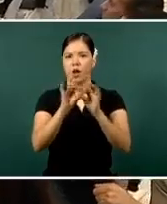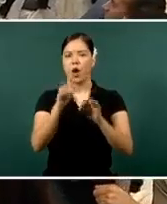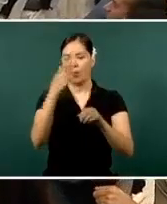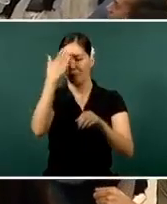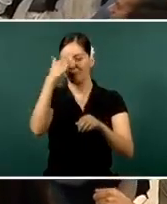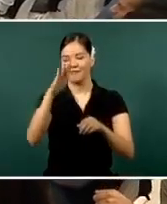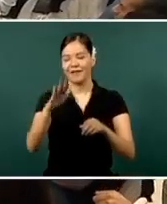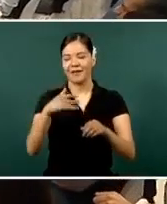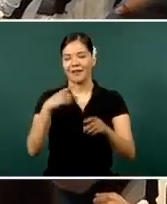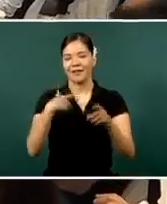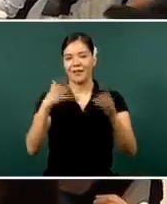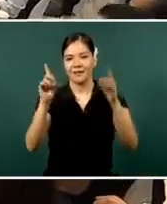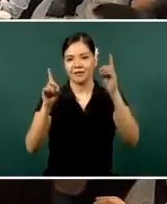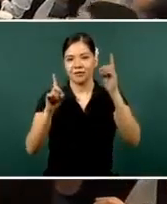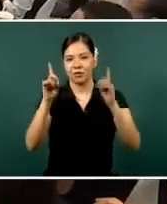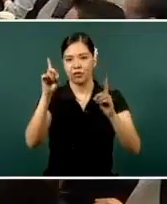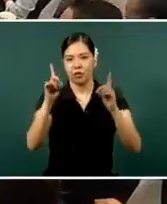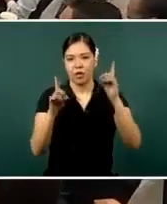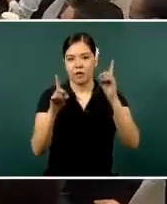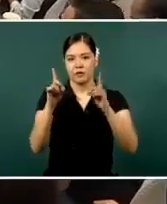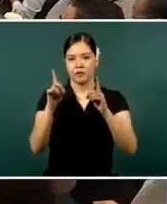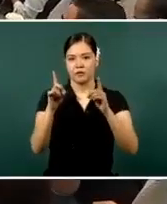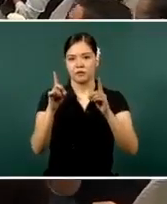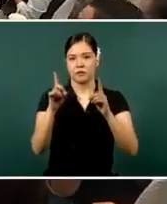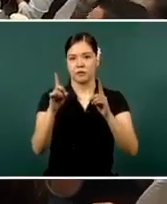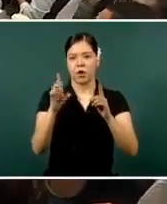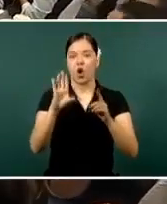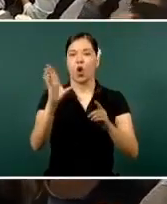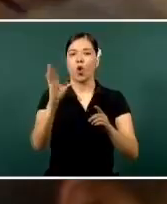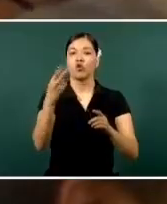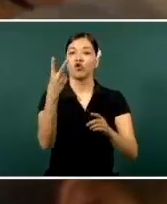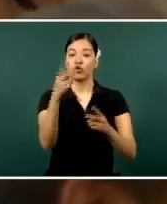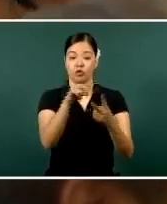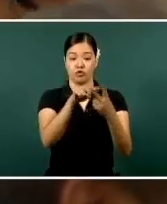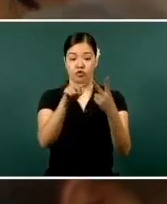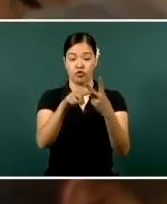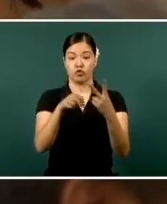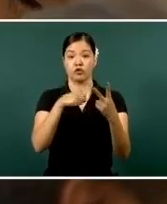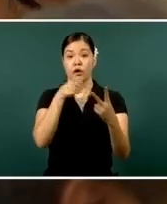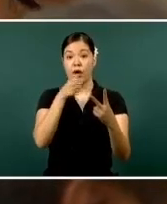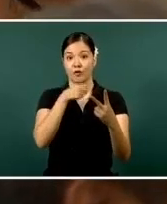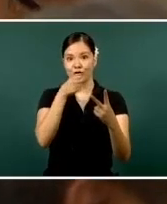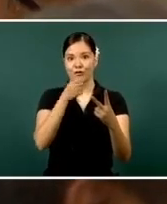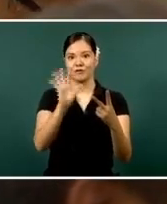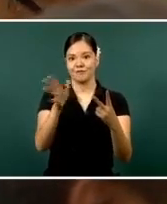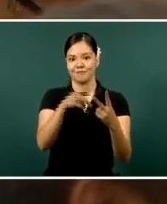En el caso de que son dos adultos, ya es un ingreso